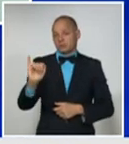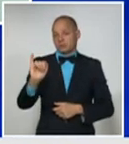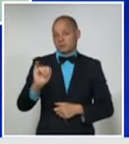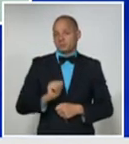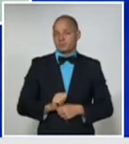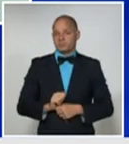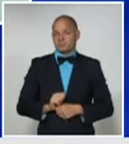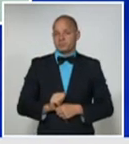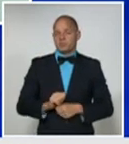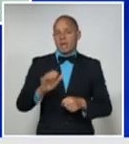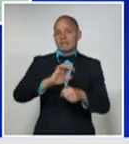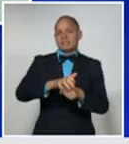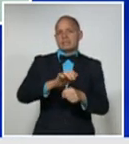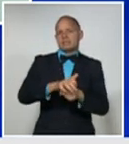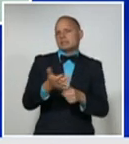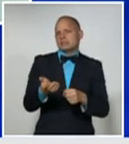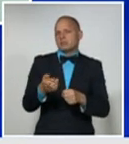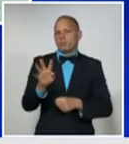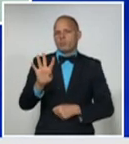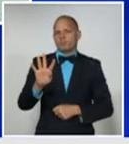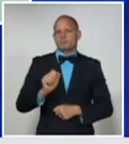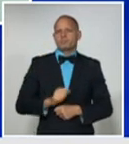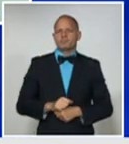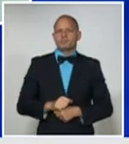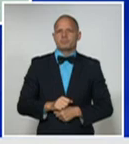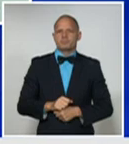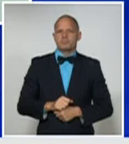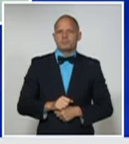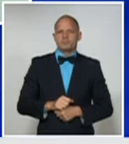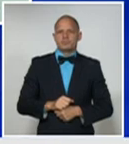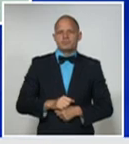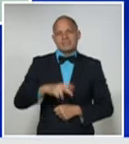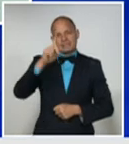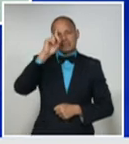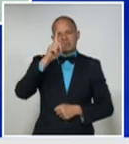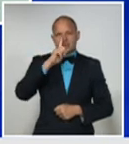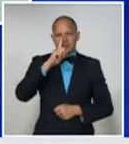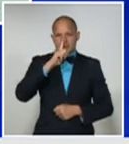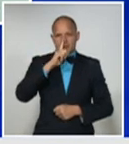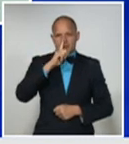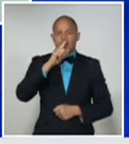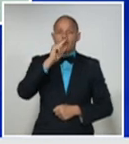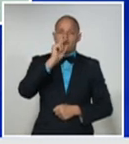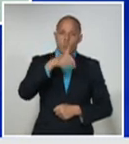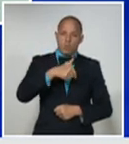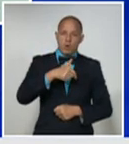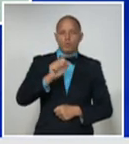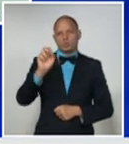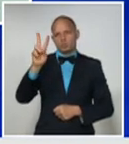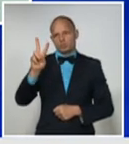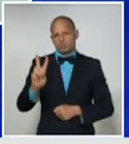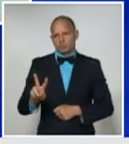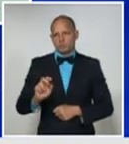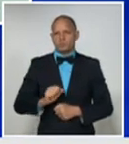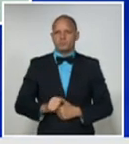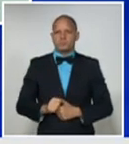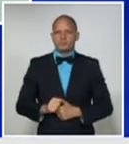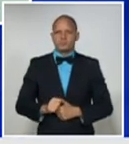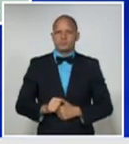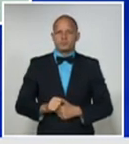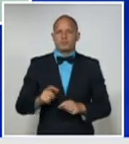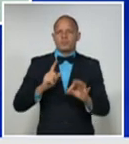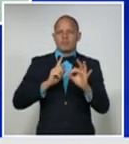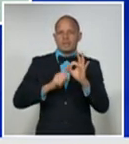San José de las Lajas, 4, en San Nicolás de Bari y Bejucal, 2 en cada uno, y en Quibiscán